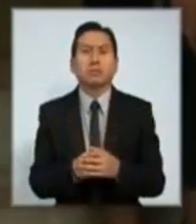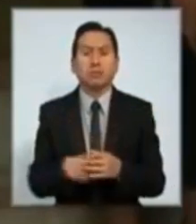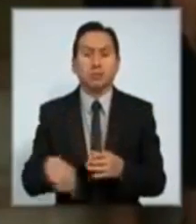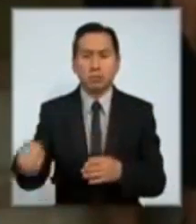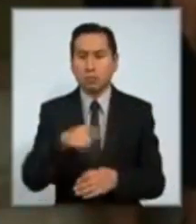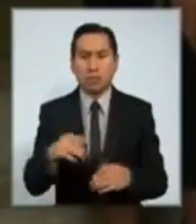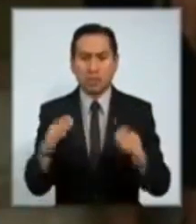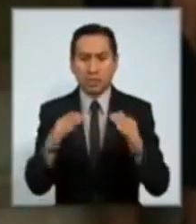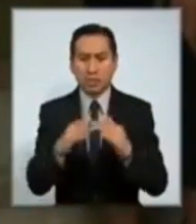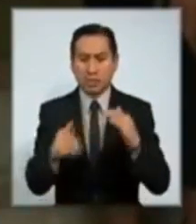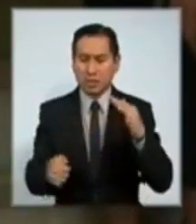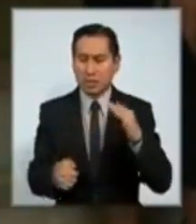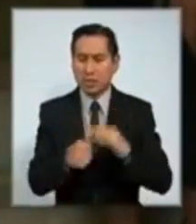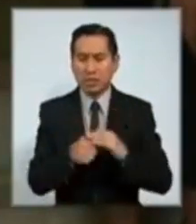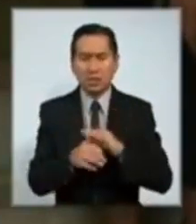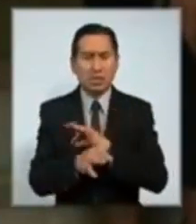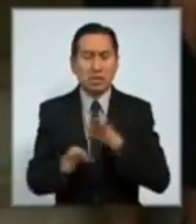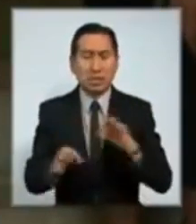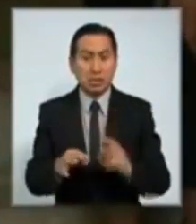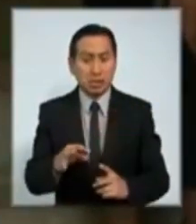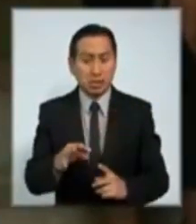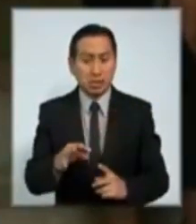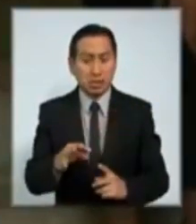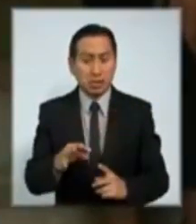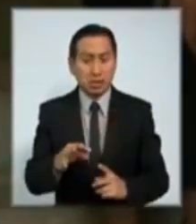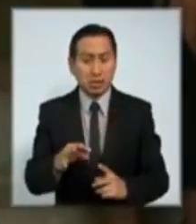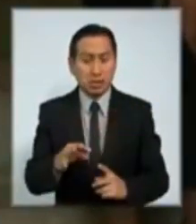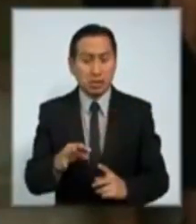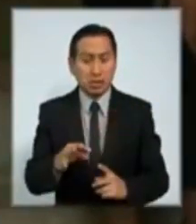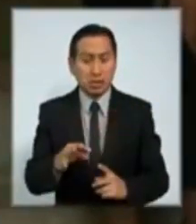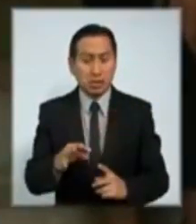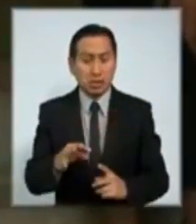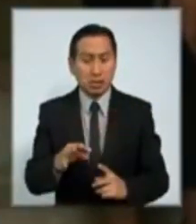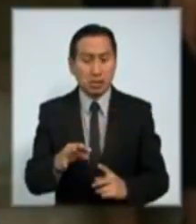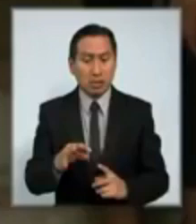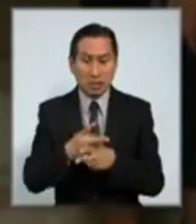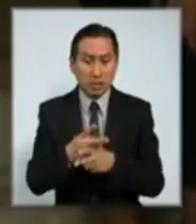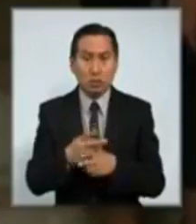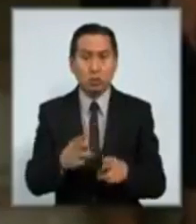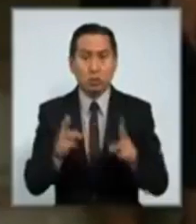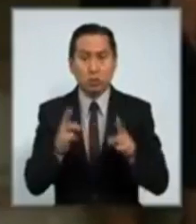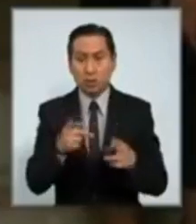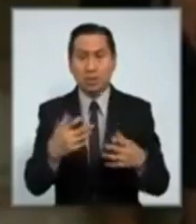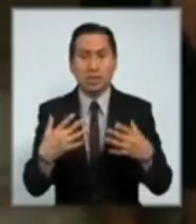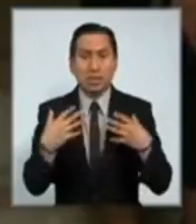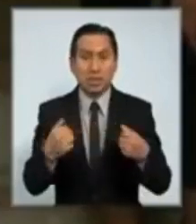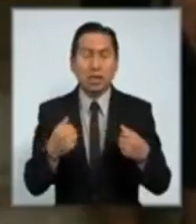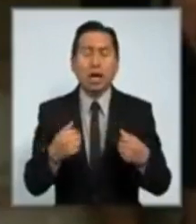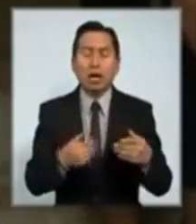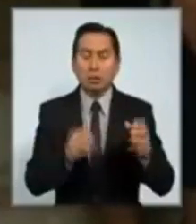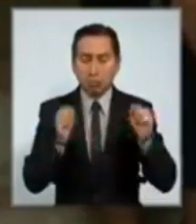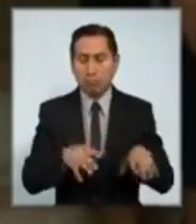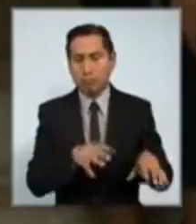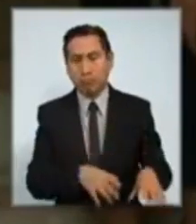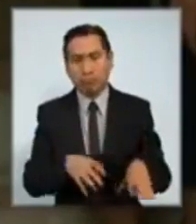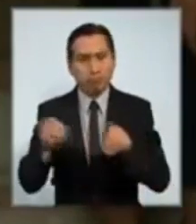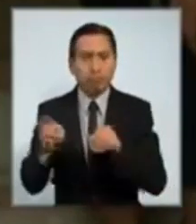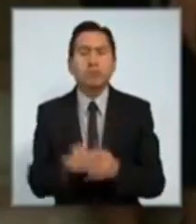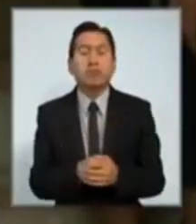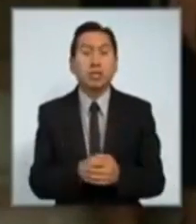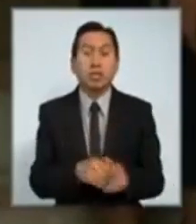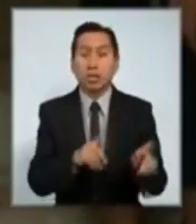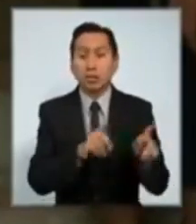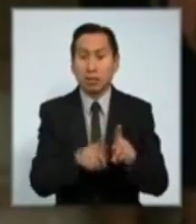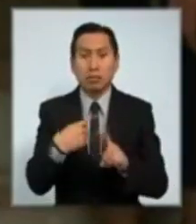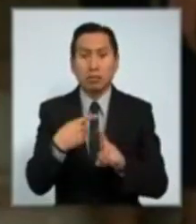puede salir de sus hogares salvo emergencia de seguridad y emergencia médica. También